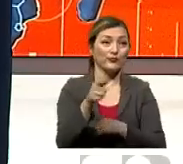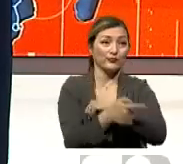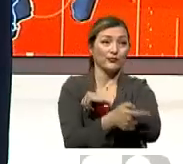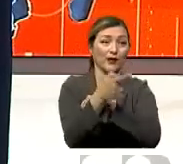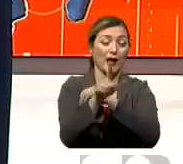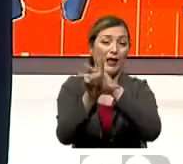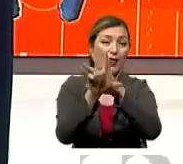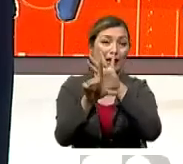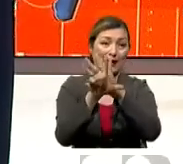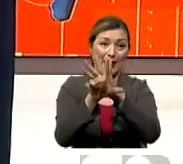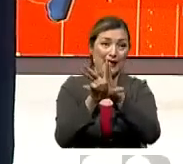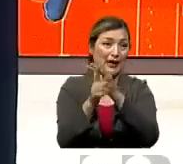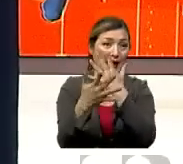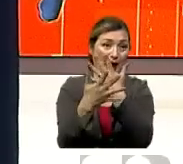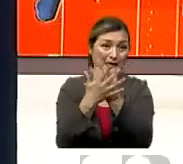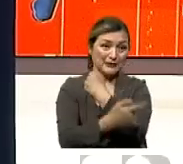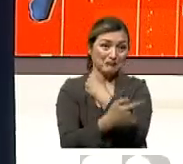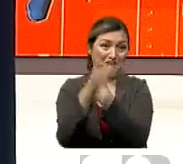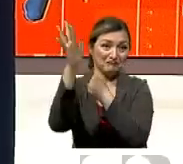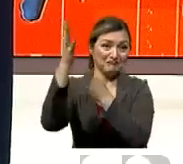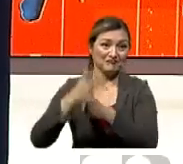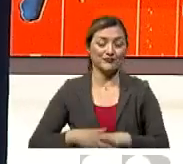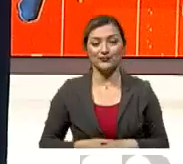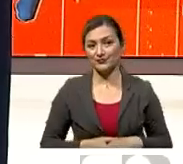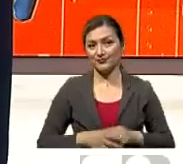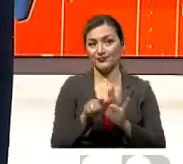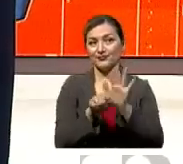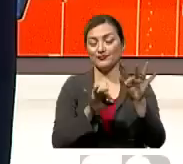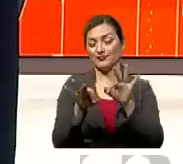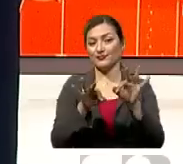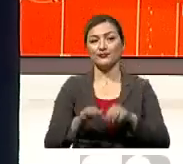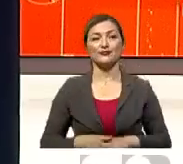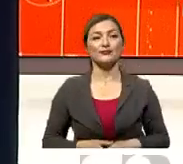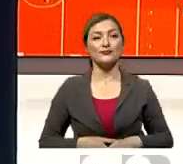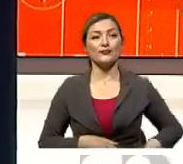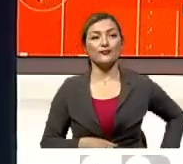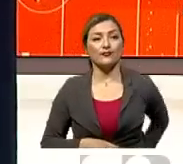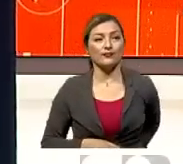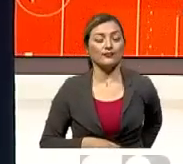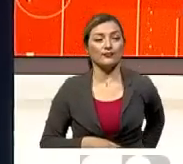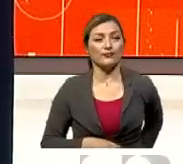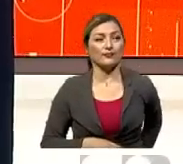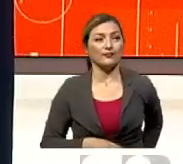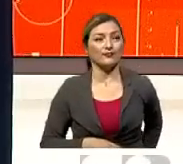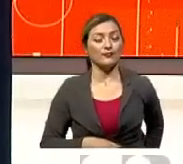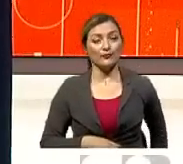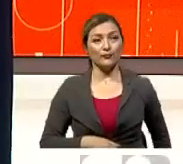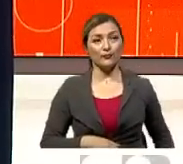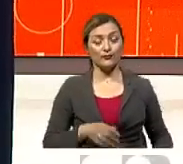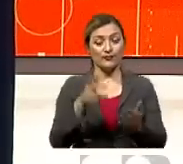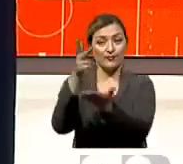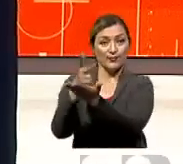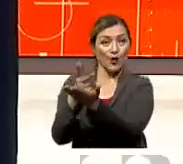en el Código Integral Penal, así que en breve les tendremos más detalles al respecto. Además, les vamos a contar que el Corredor Central Norte